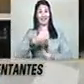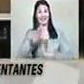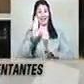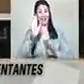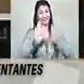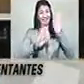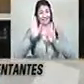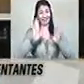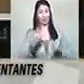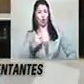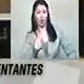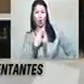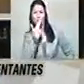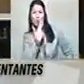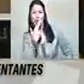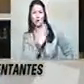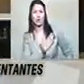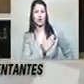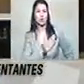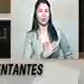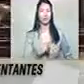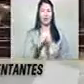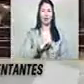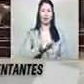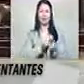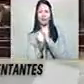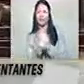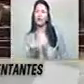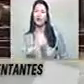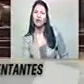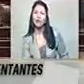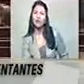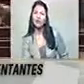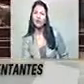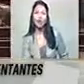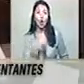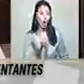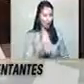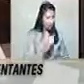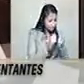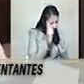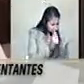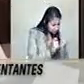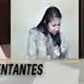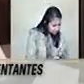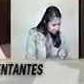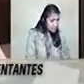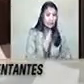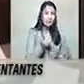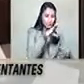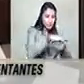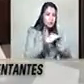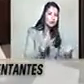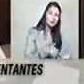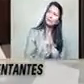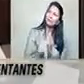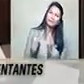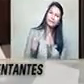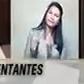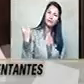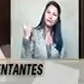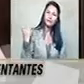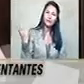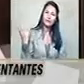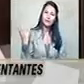que se comprometía, y por qué hoy que estamos discutiendo esta reforma, que ya votamos, tenemos que